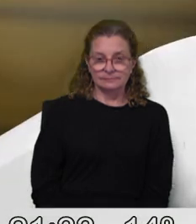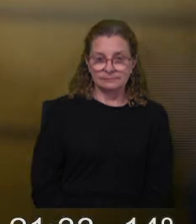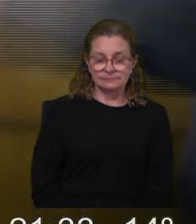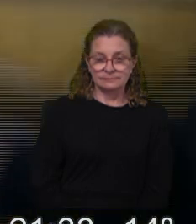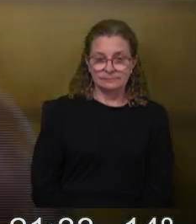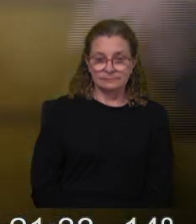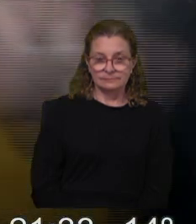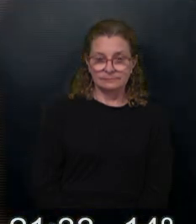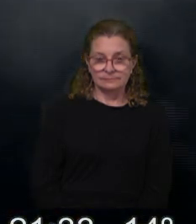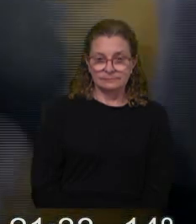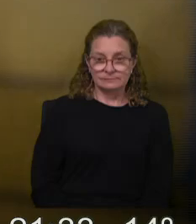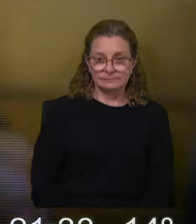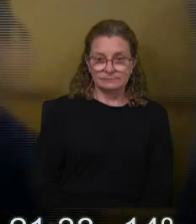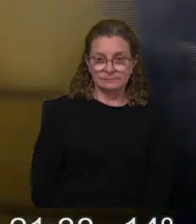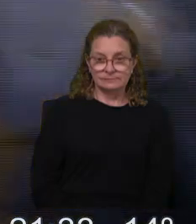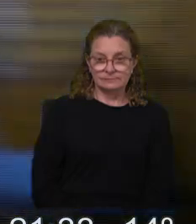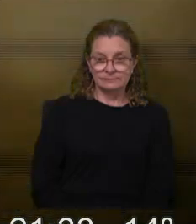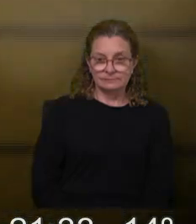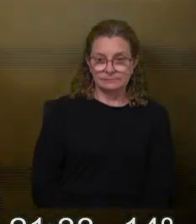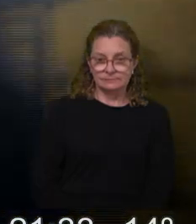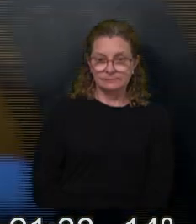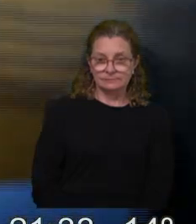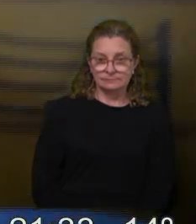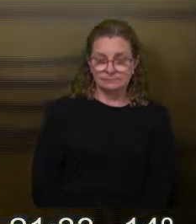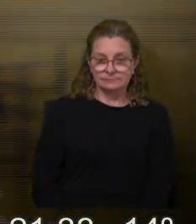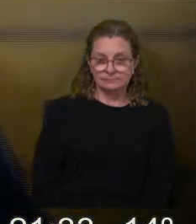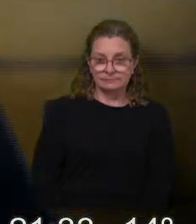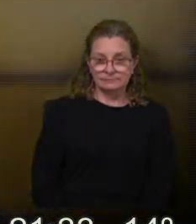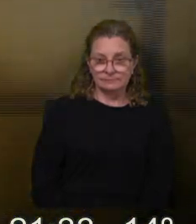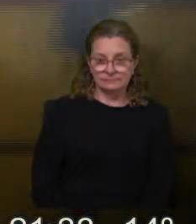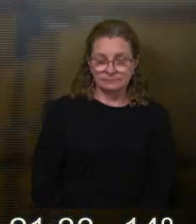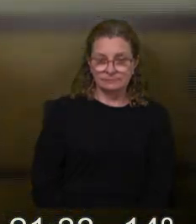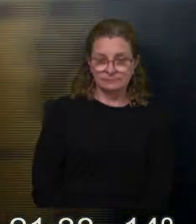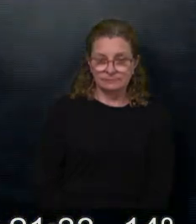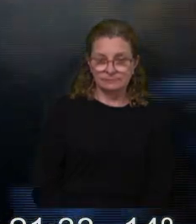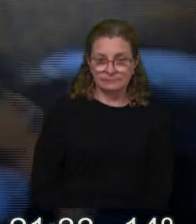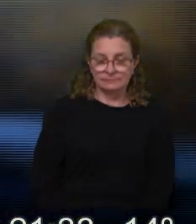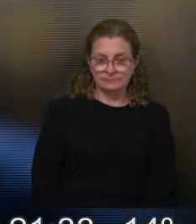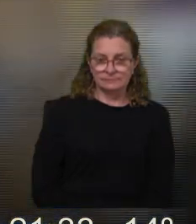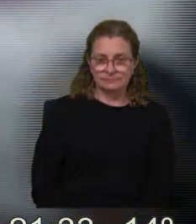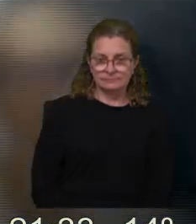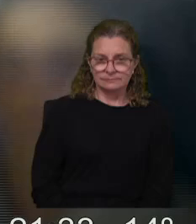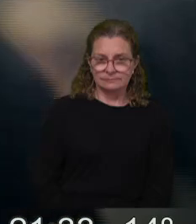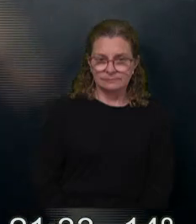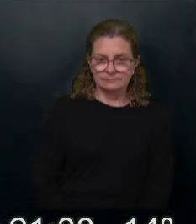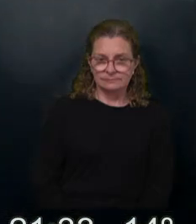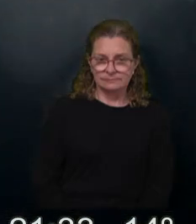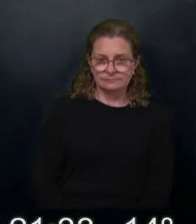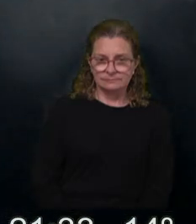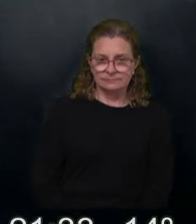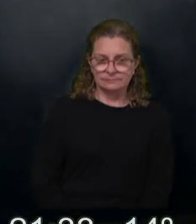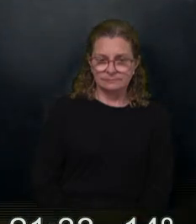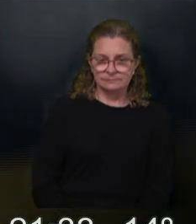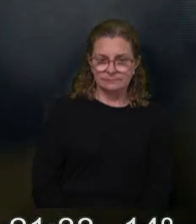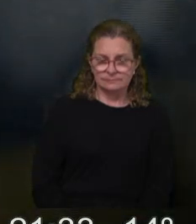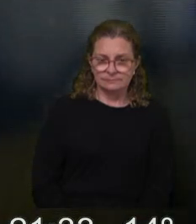Robaron dos veces. La primera hice la denuncia. Señora, ¿puede escribir al ladrón? Era un chico, un adolescente. No sé, salió corriendo. ¿Sabe cuántos chicos adolescentes